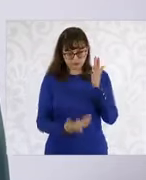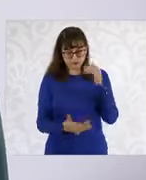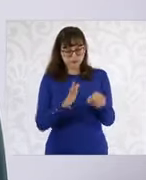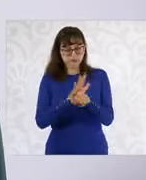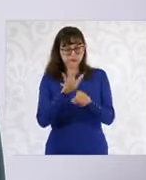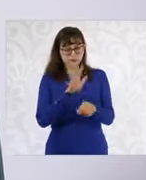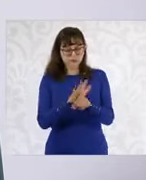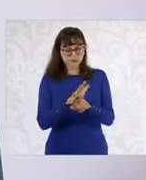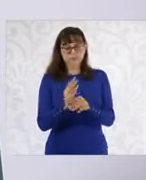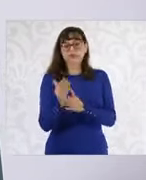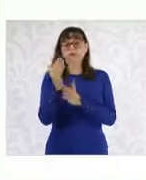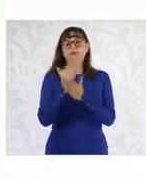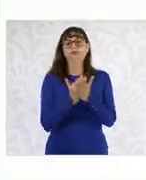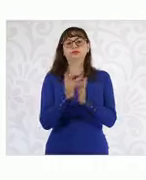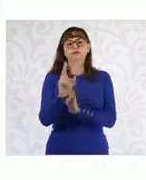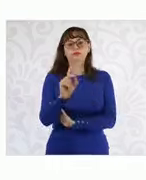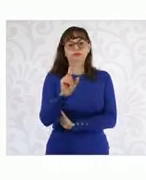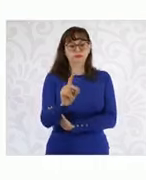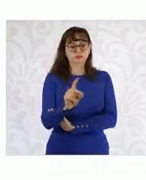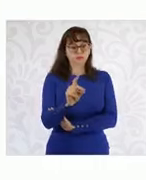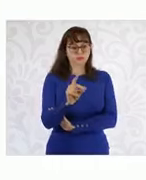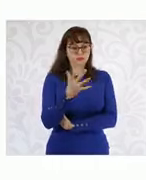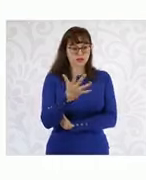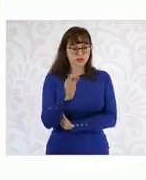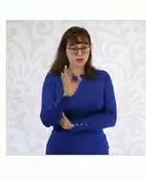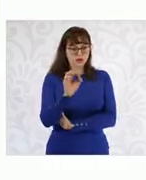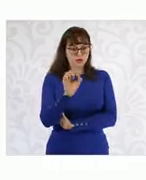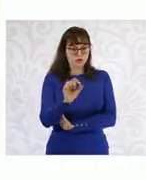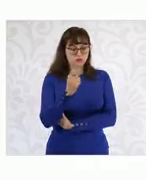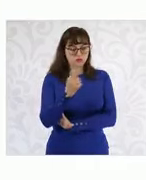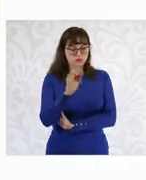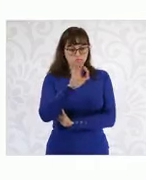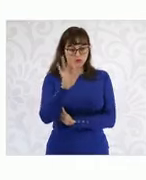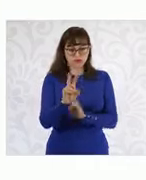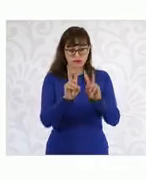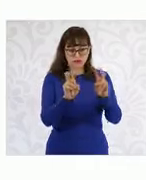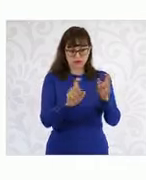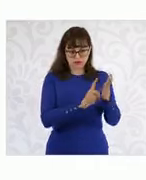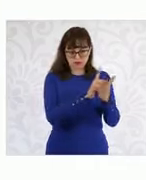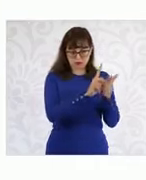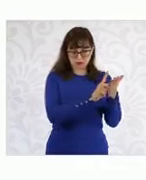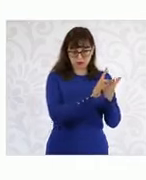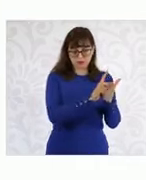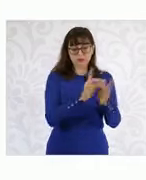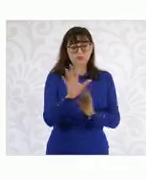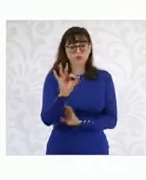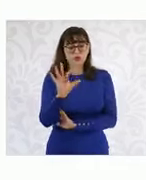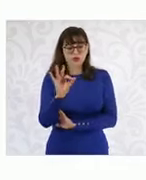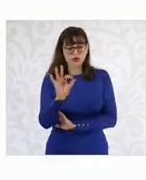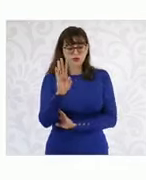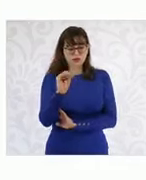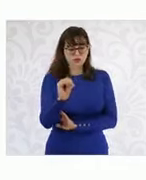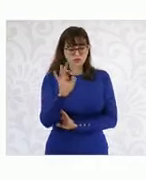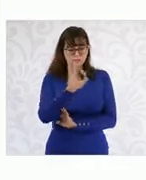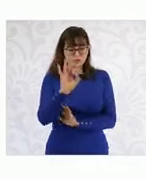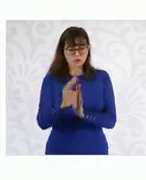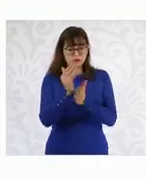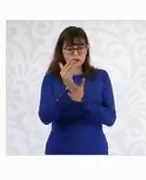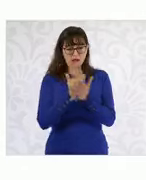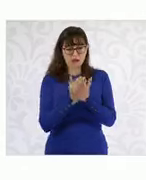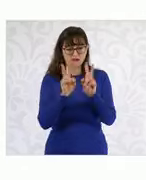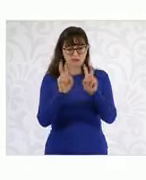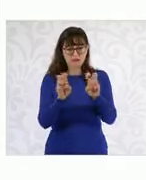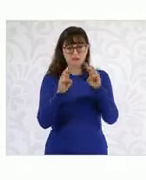disminución del 35.1% en delitos contra la salud, del 40.9% en delitos relacionados con